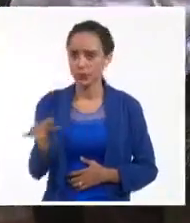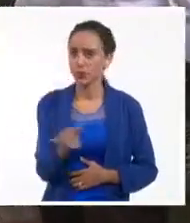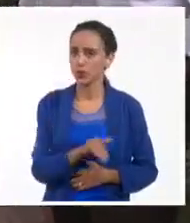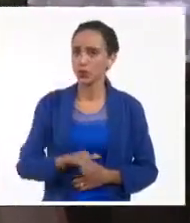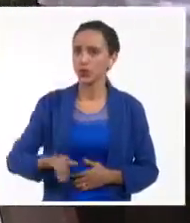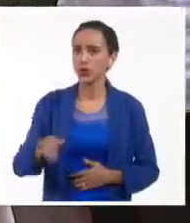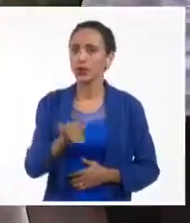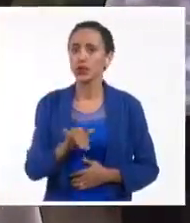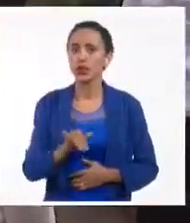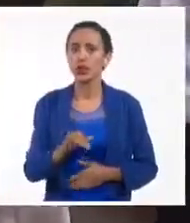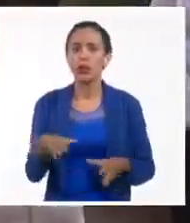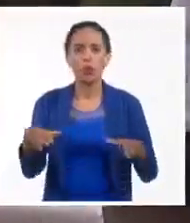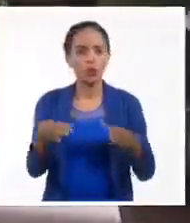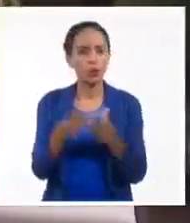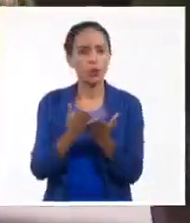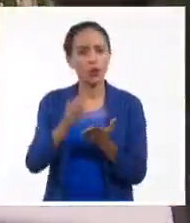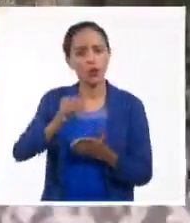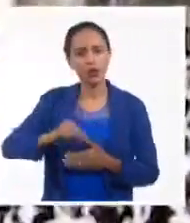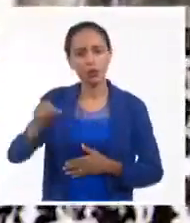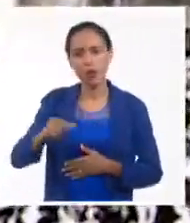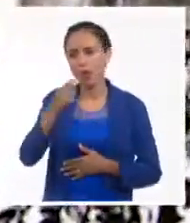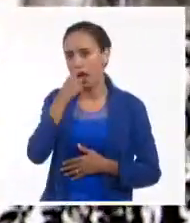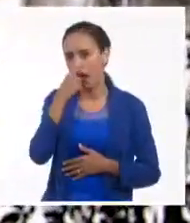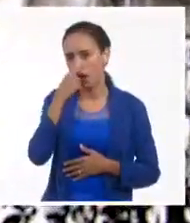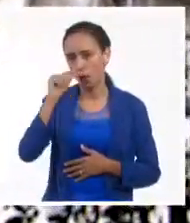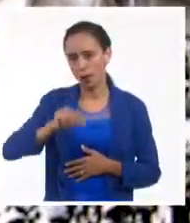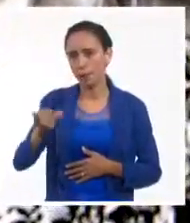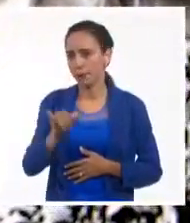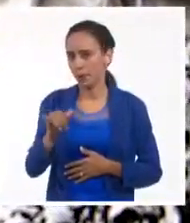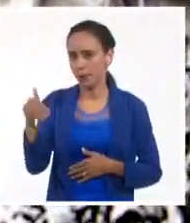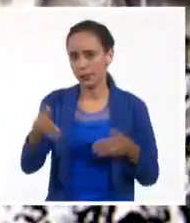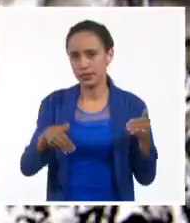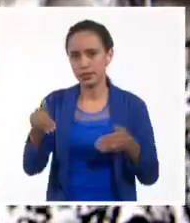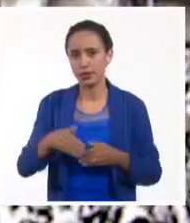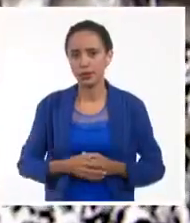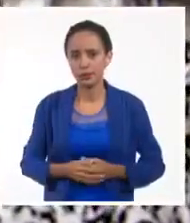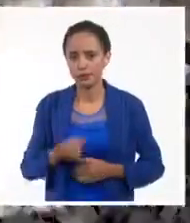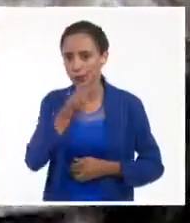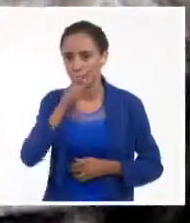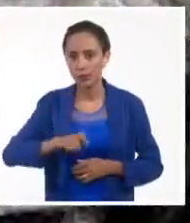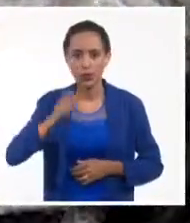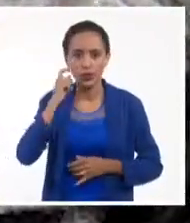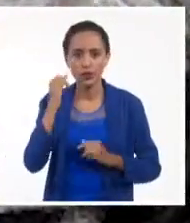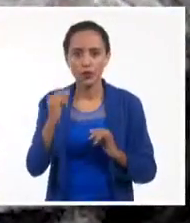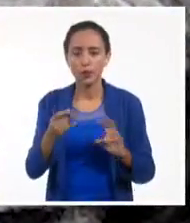una representación de estudiantes angolanos. Marisela Recasens, Sistema Informativo de la Televisión.